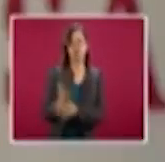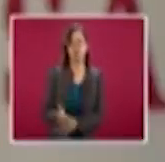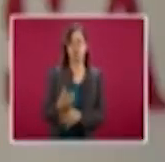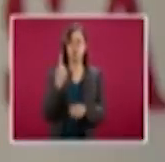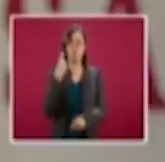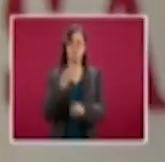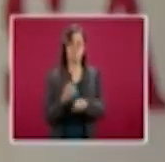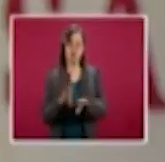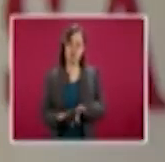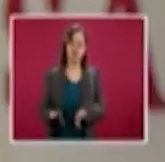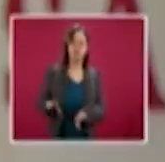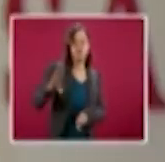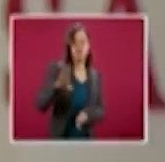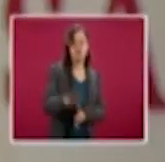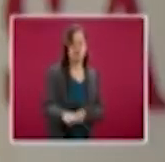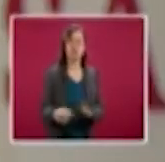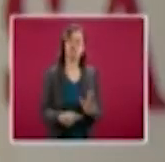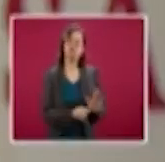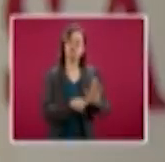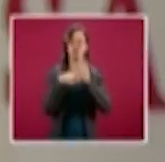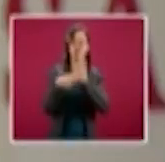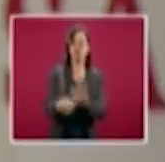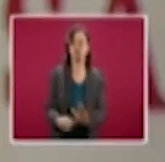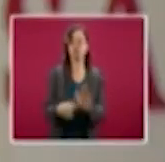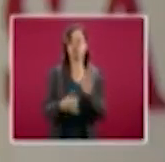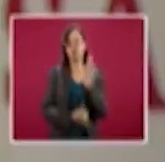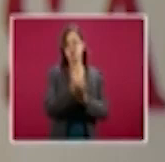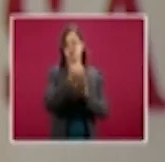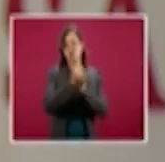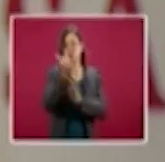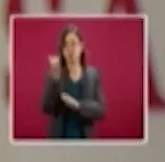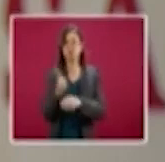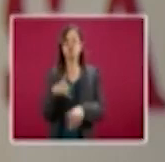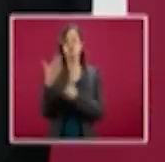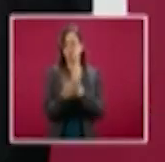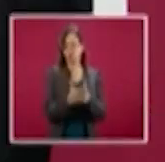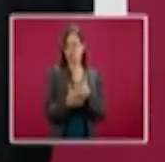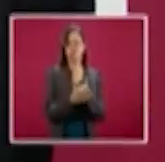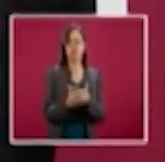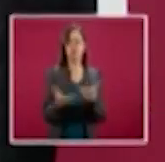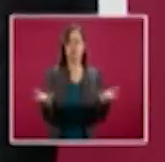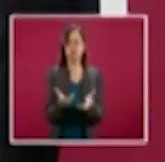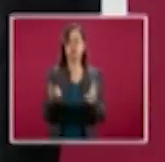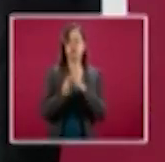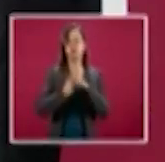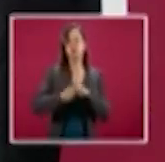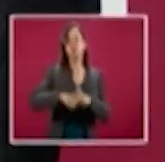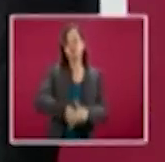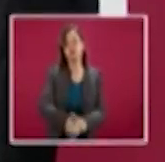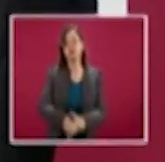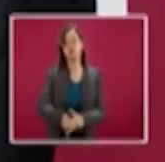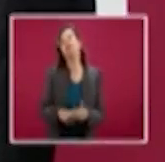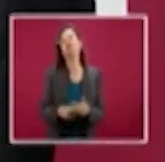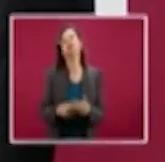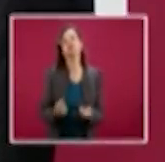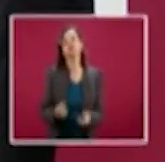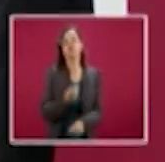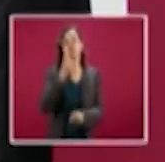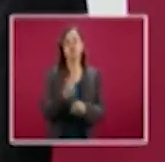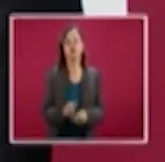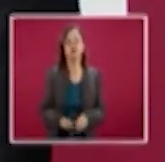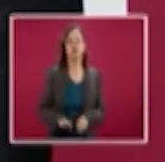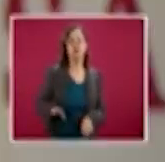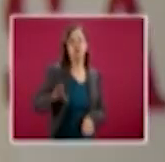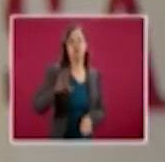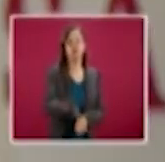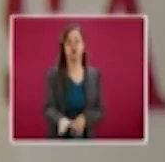porque el tema que va a dominar mañana los medios en la tarde es el plan de infraestructura está muerta